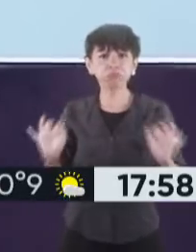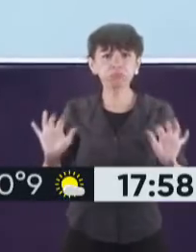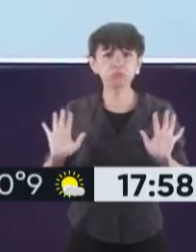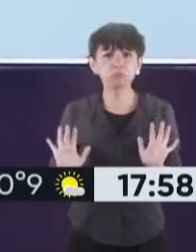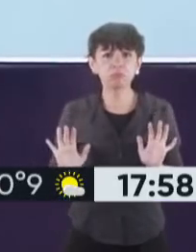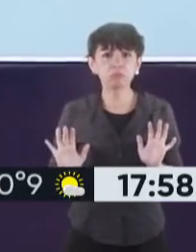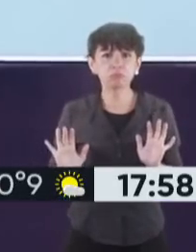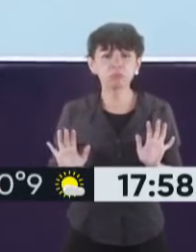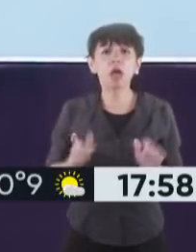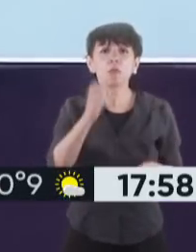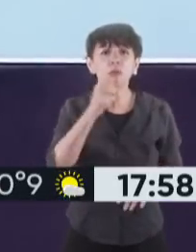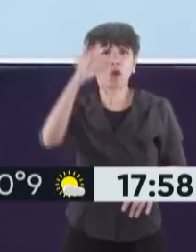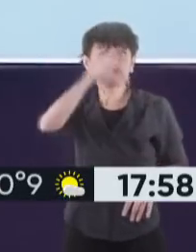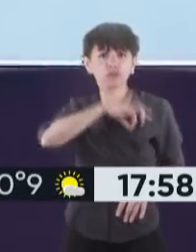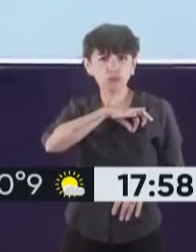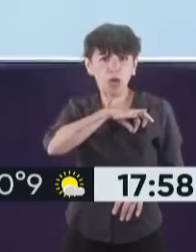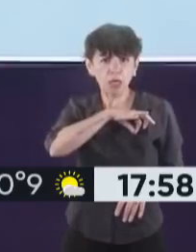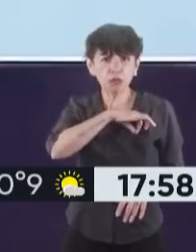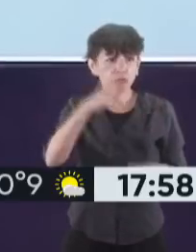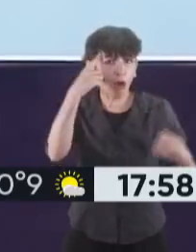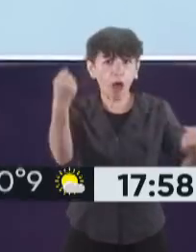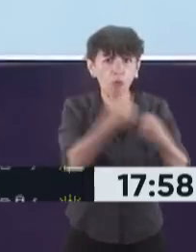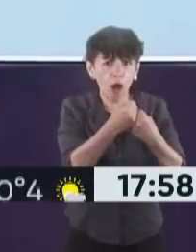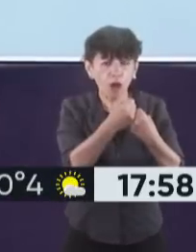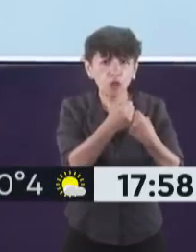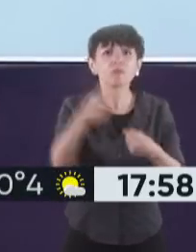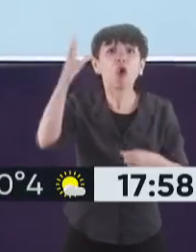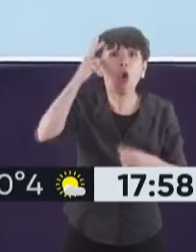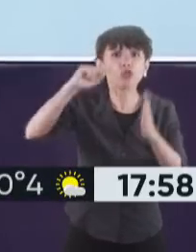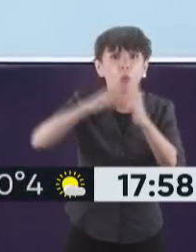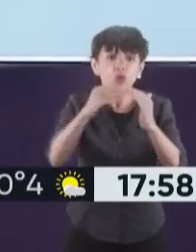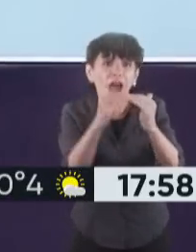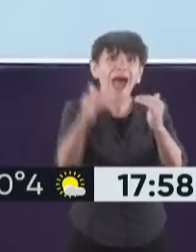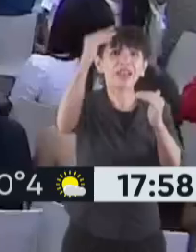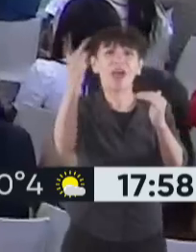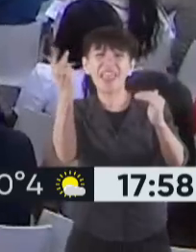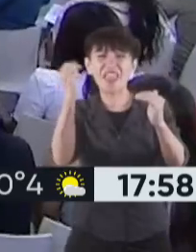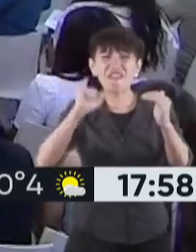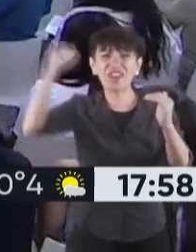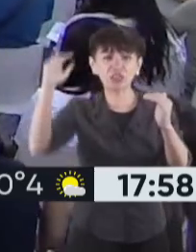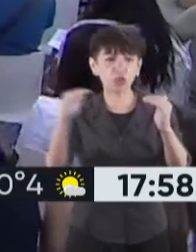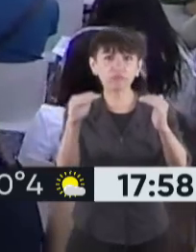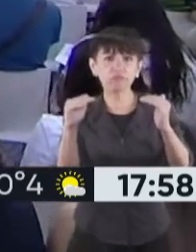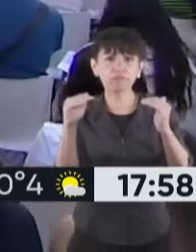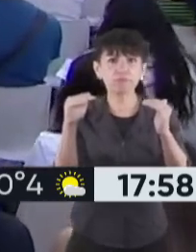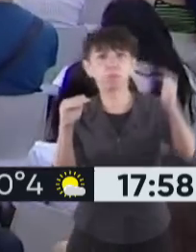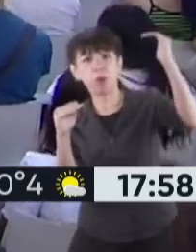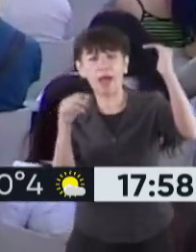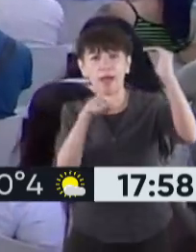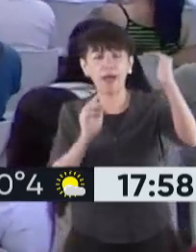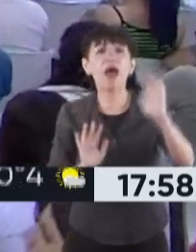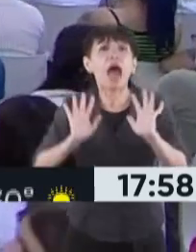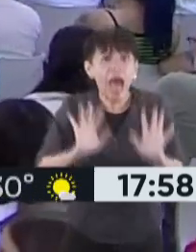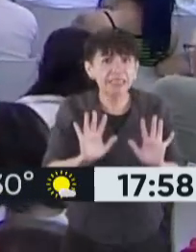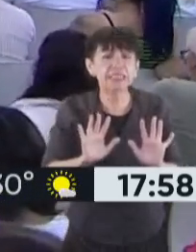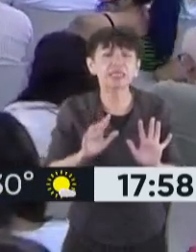Las paritarias cerraron 8 puntos arriba de la inflación para los trabajadores formales. Y así